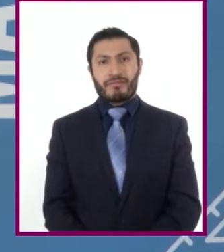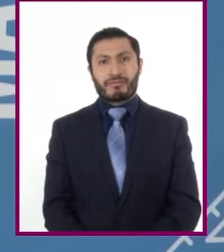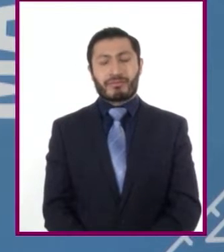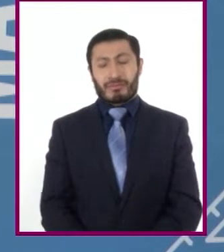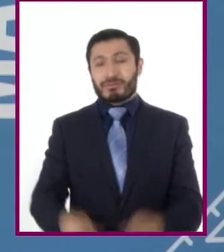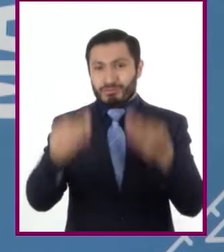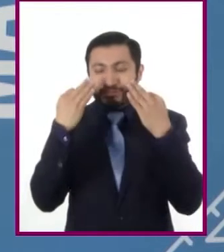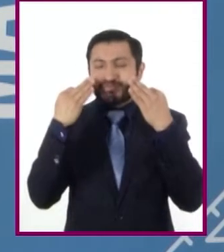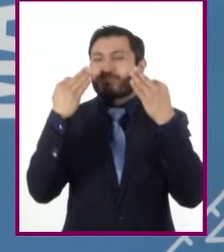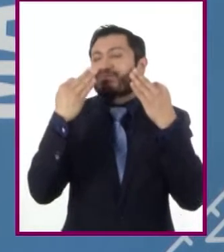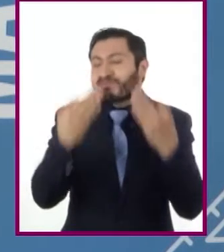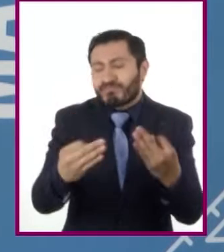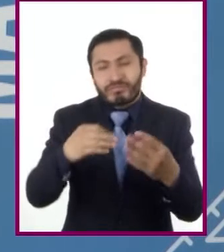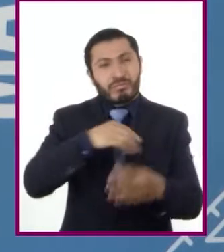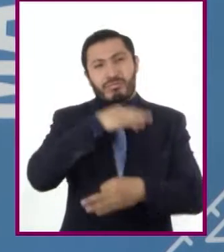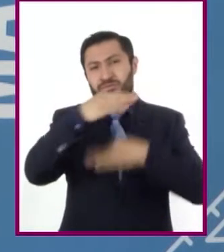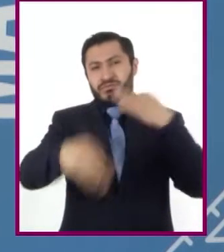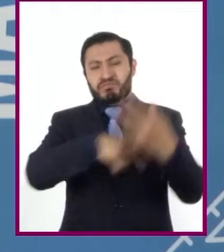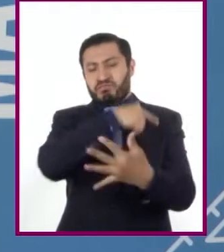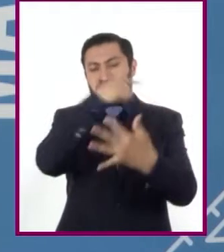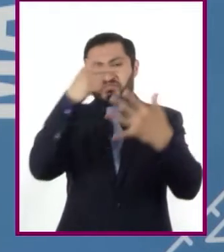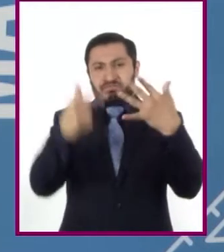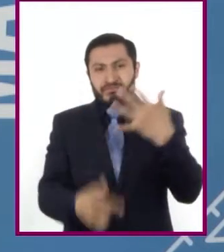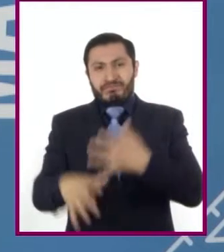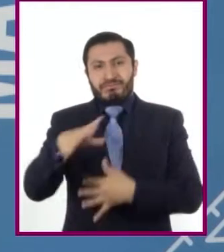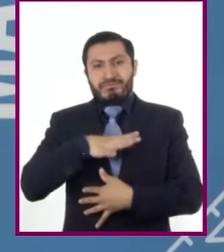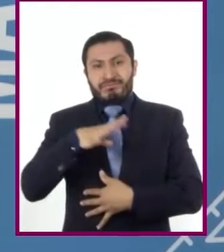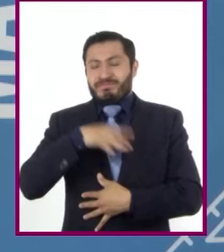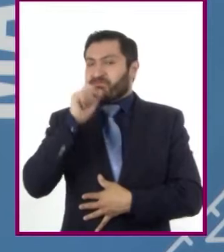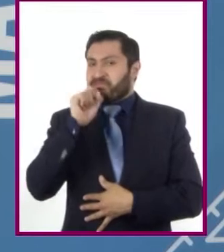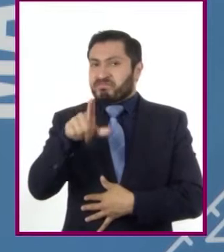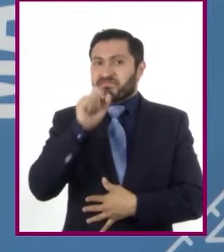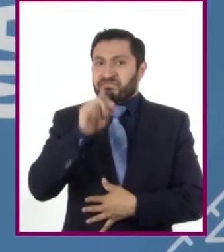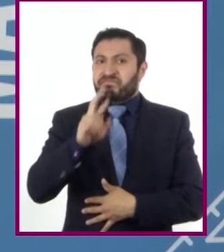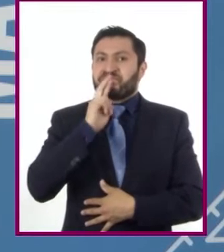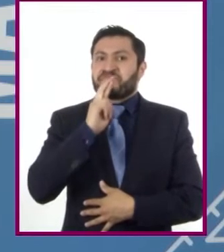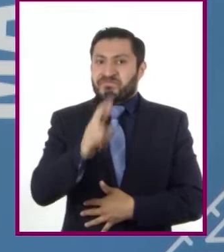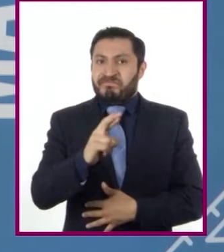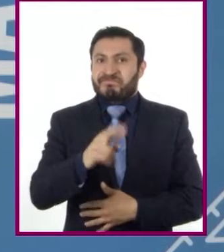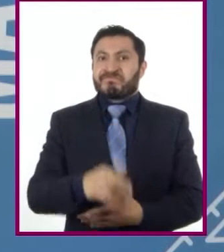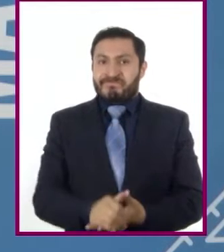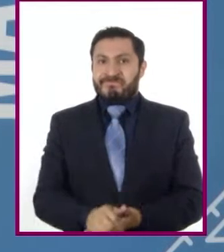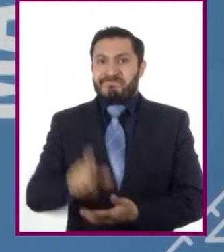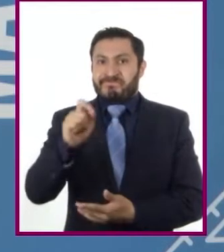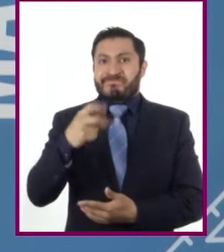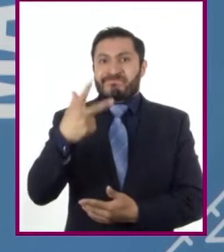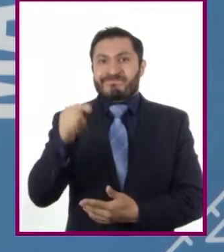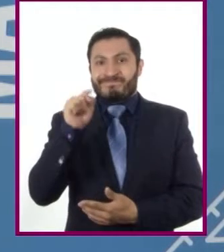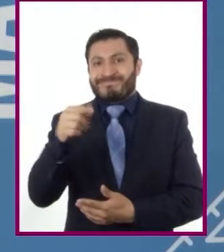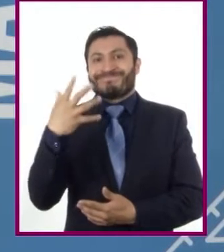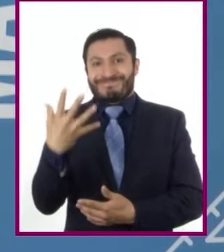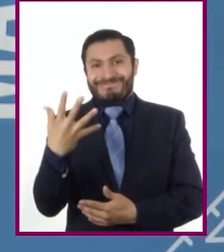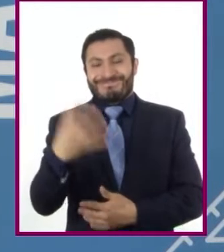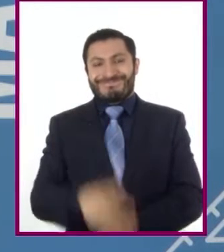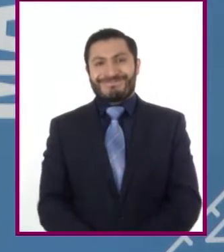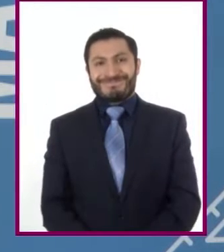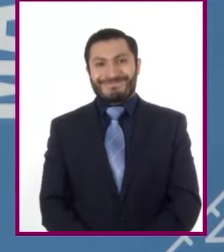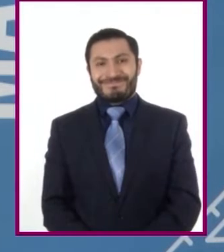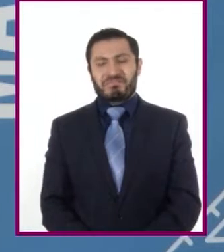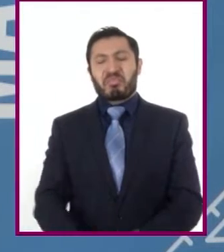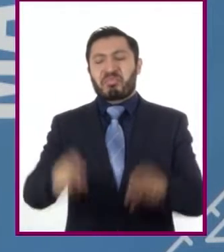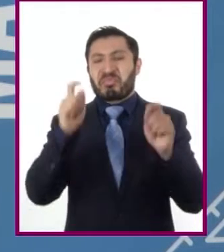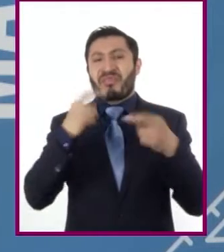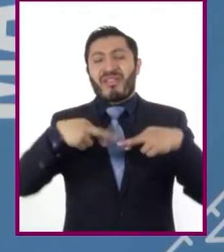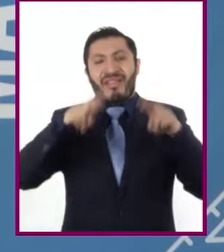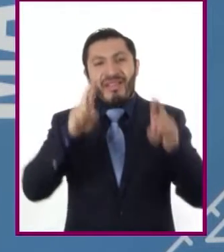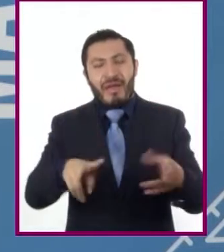¿Se dieron cuenta que en todas estas relaciones se obtuvo el mismo resultado? El 28.5